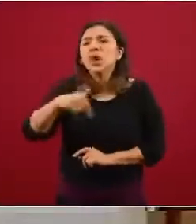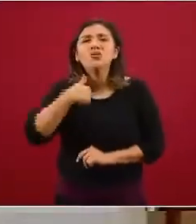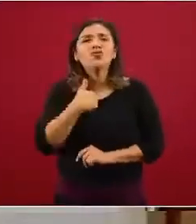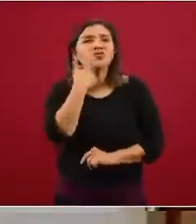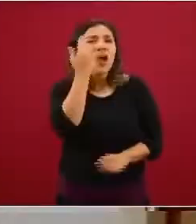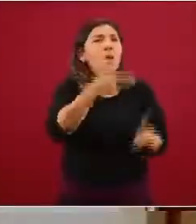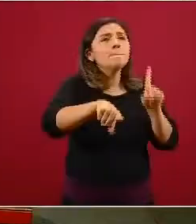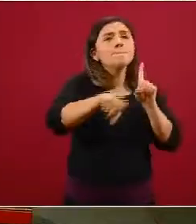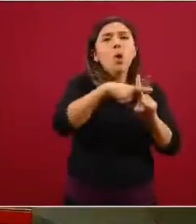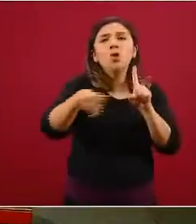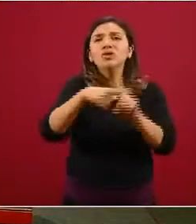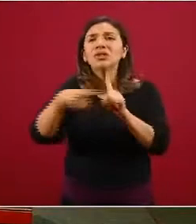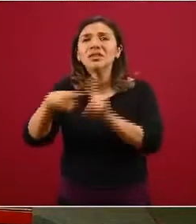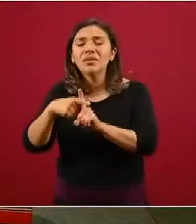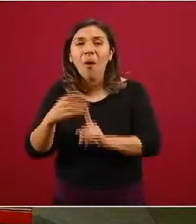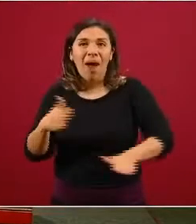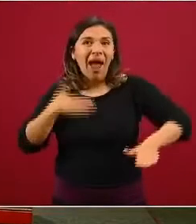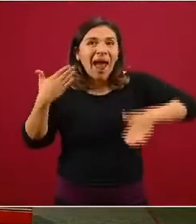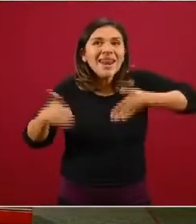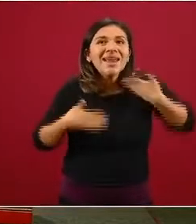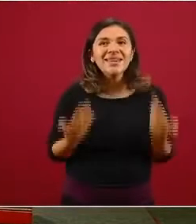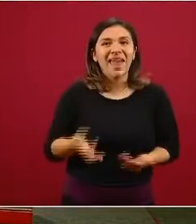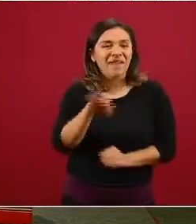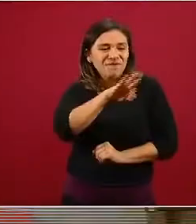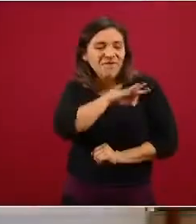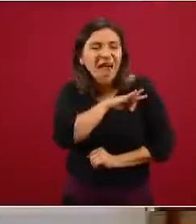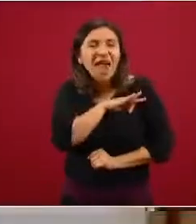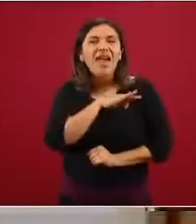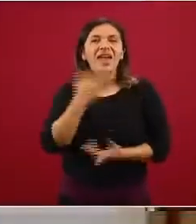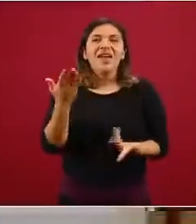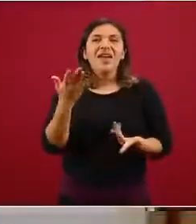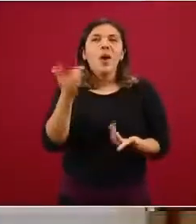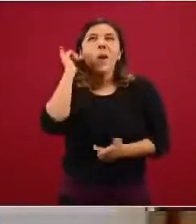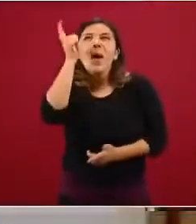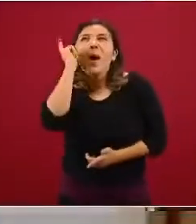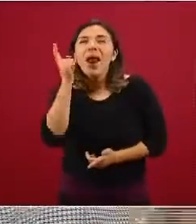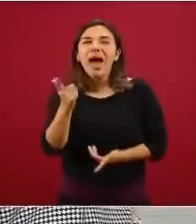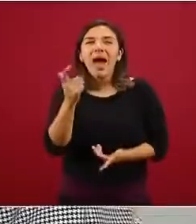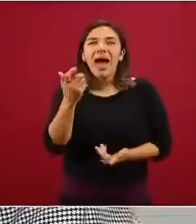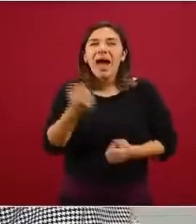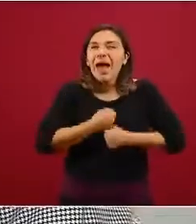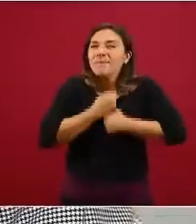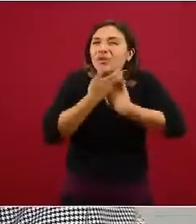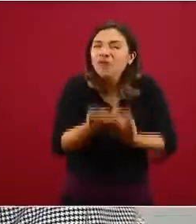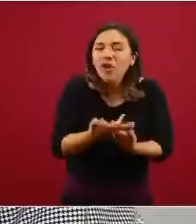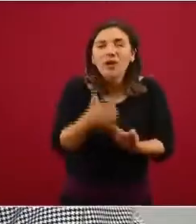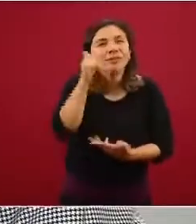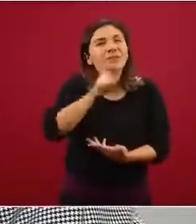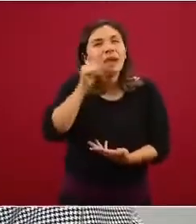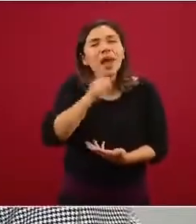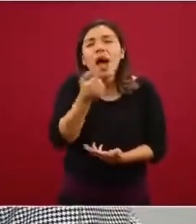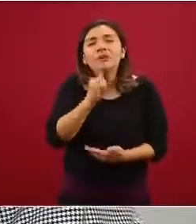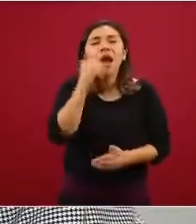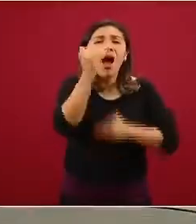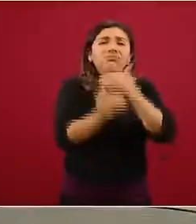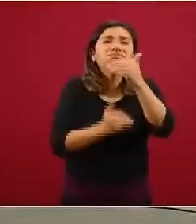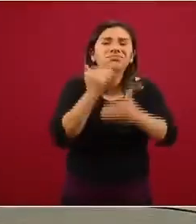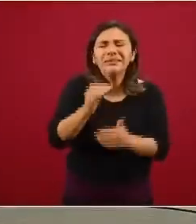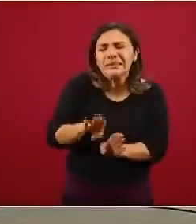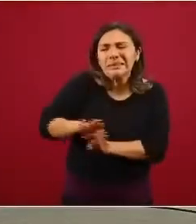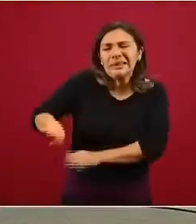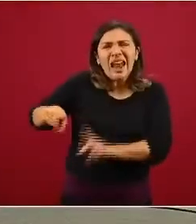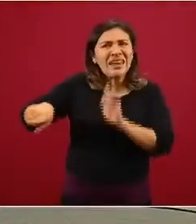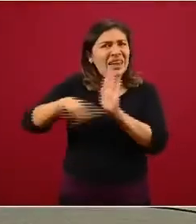afectos positivos, la alegría, la esperanza, el júbilo, y nos la pasamos toda la vida evitando los